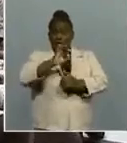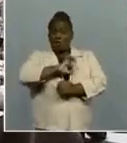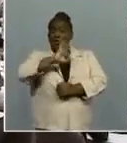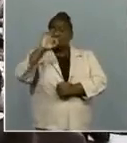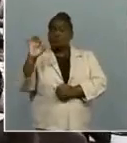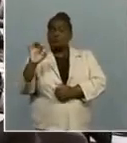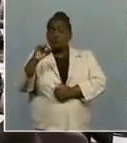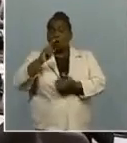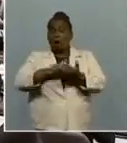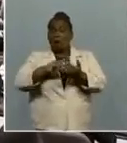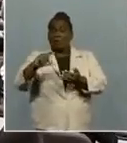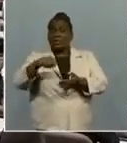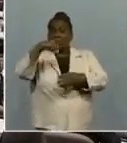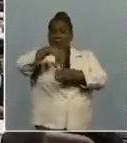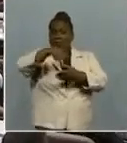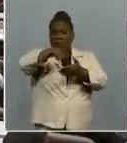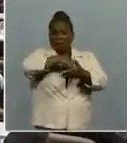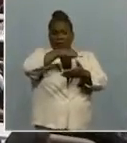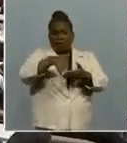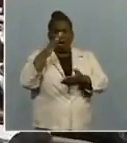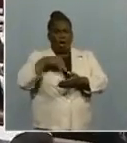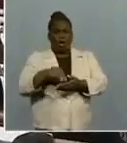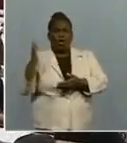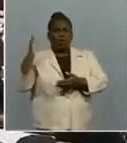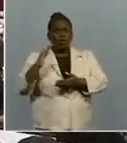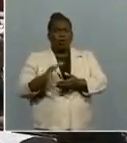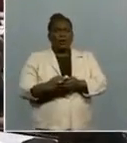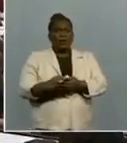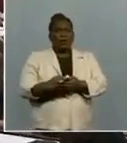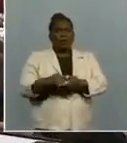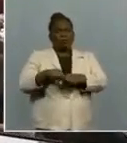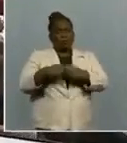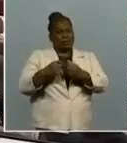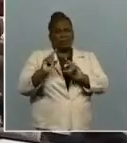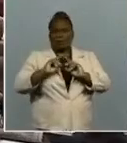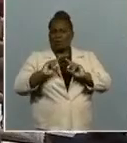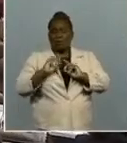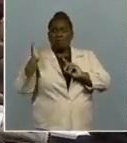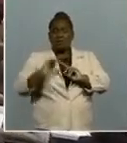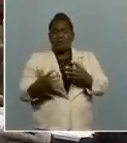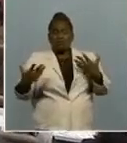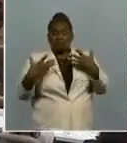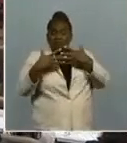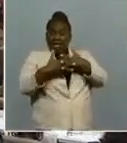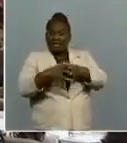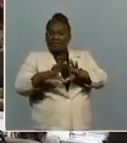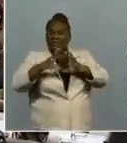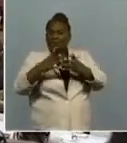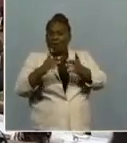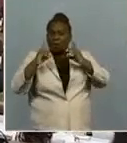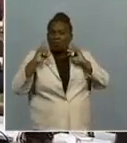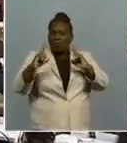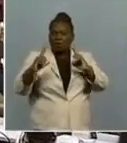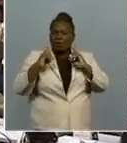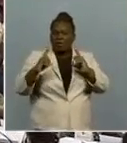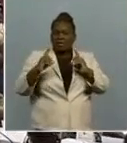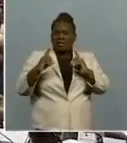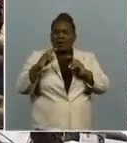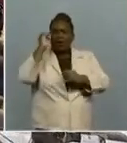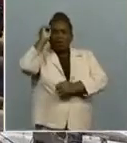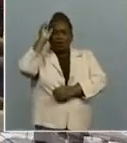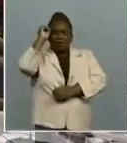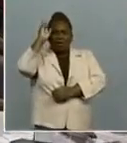un partido electoral no nació de la fractura nació de la unidad de todas las fuerzas políticas con ideales